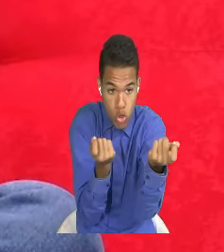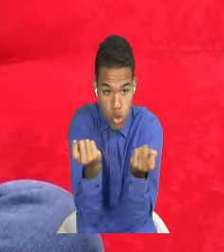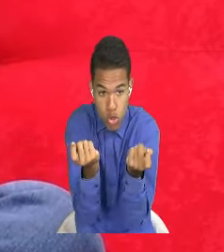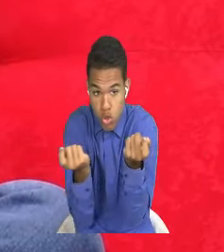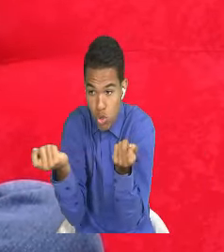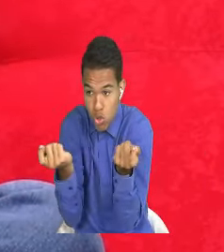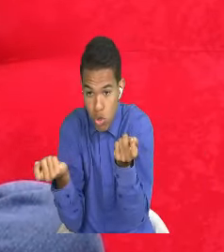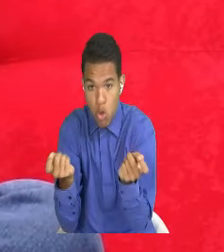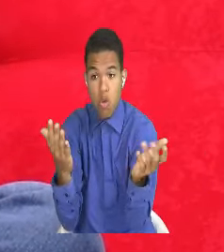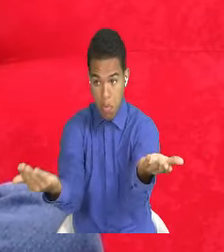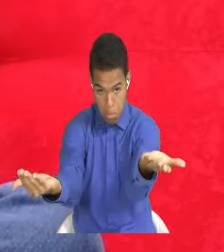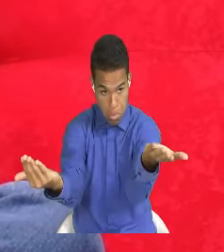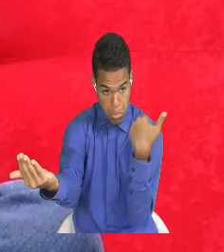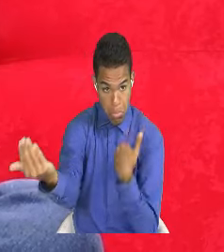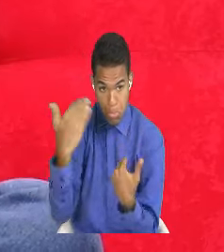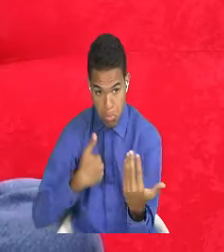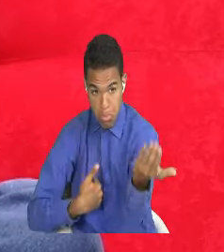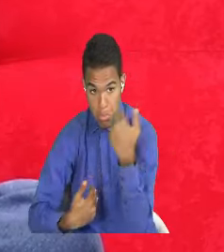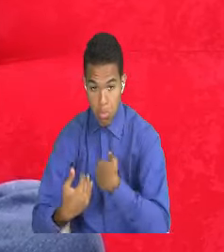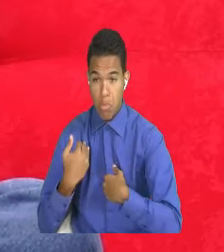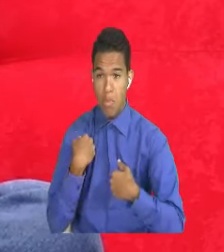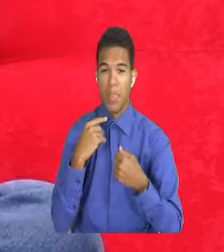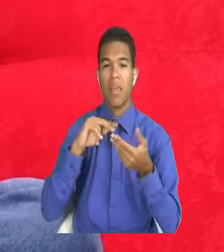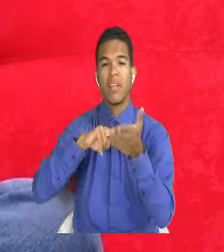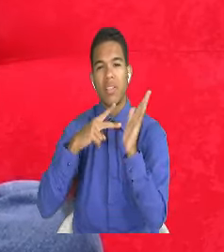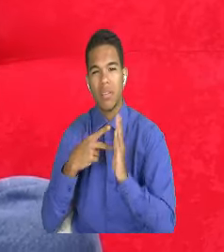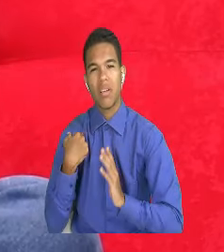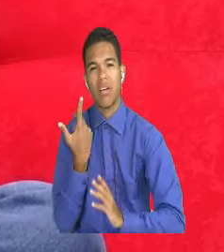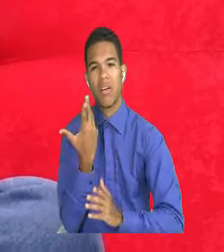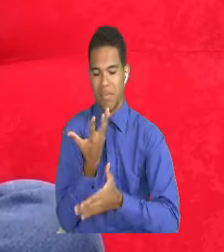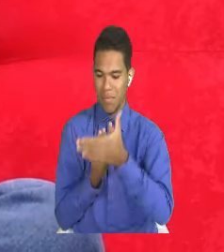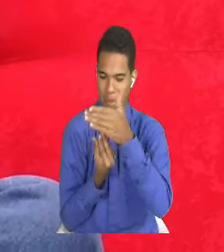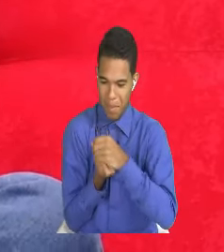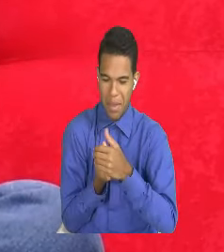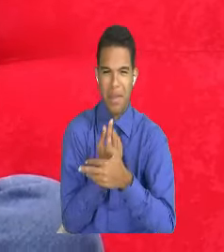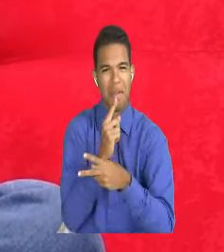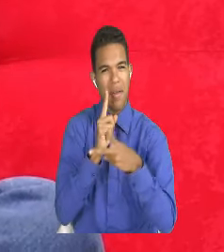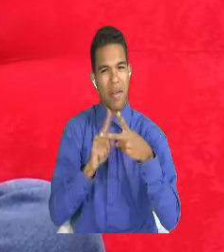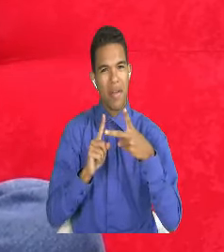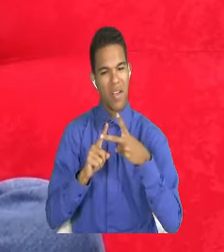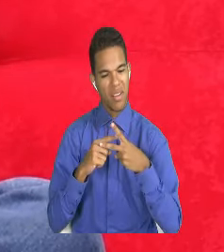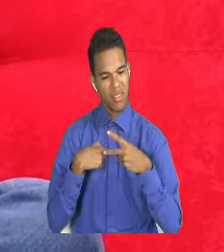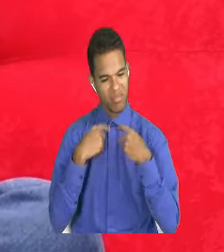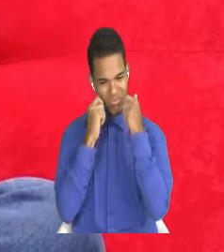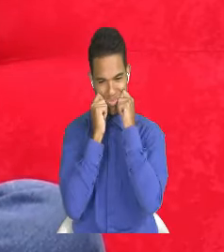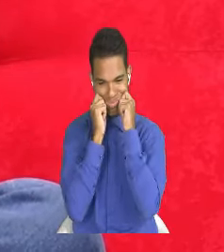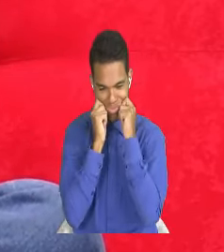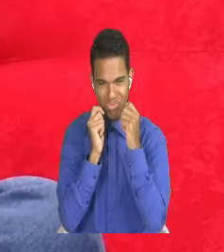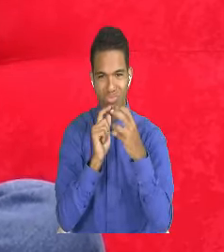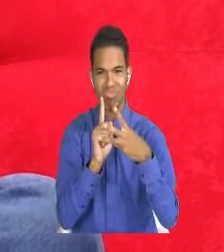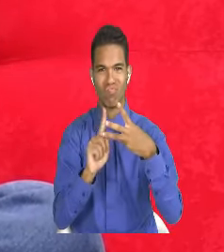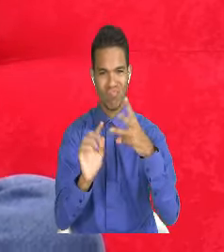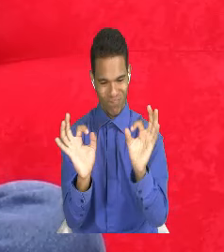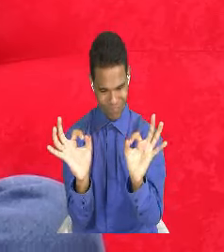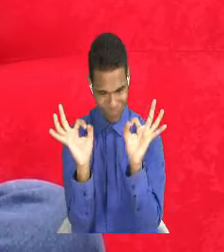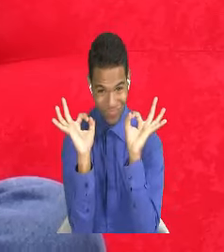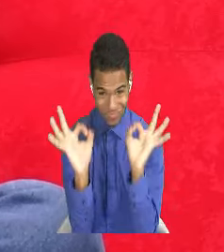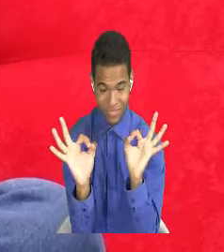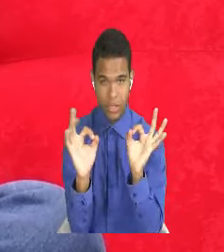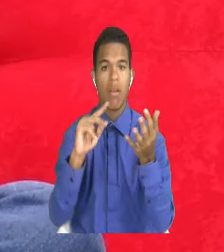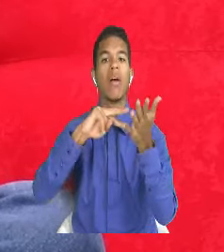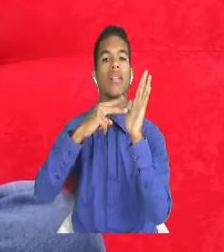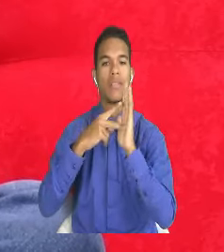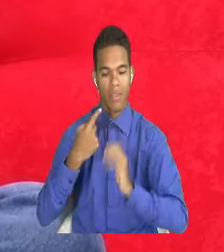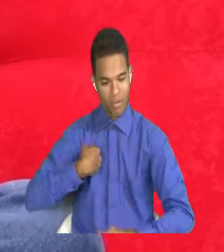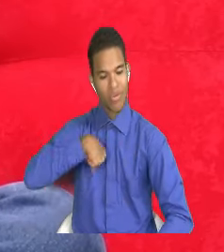cuando quieran una atención personalizada, humana y eficiente. Se acerquen a nuestra clínica que estamos prestos a